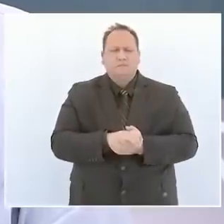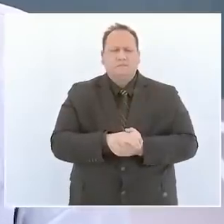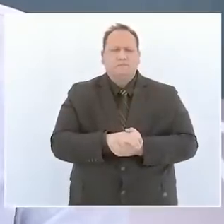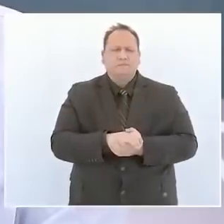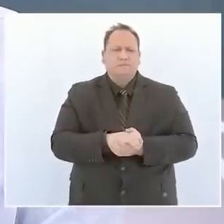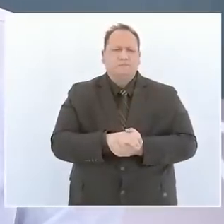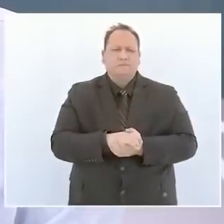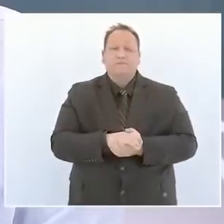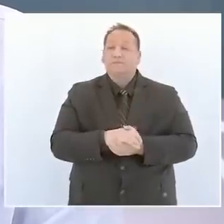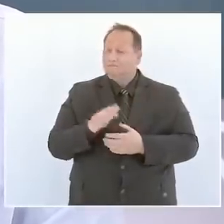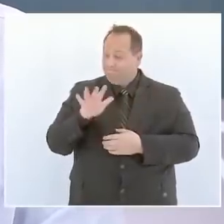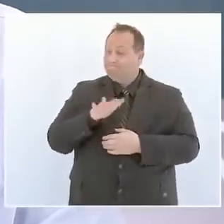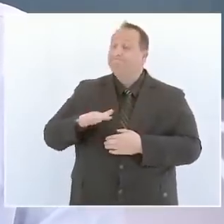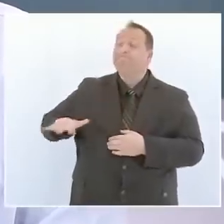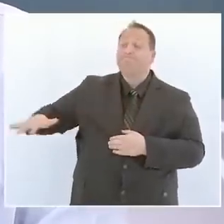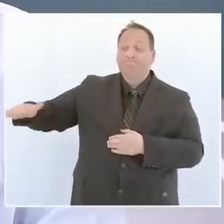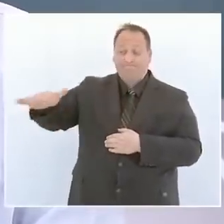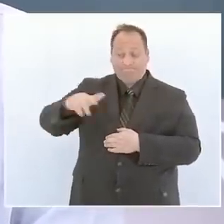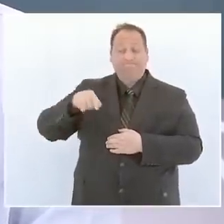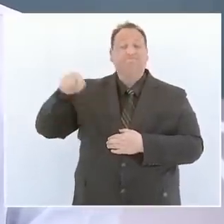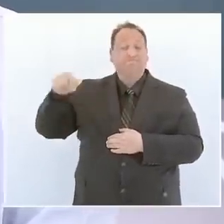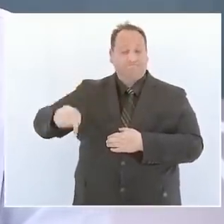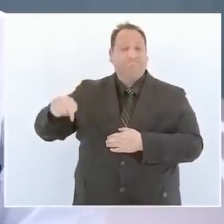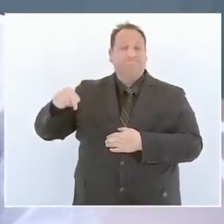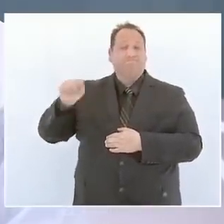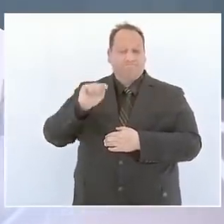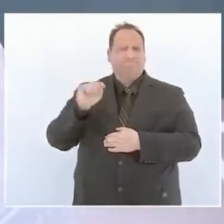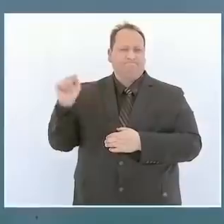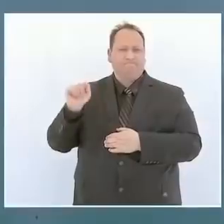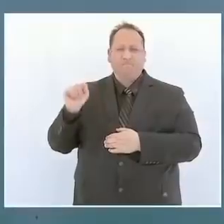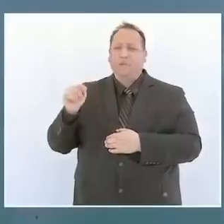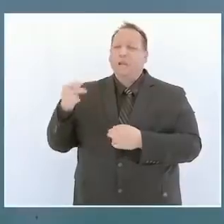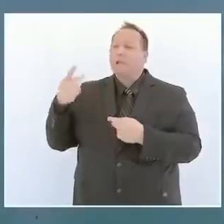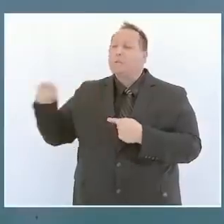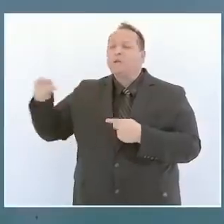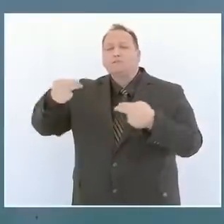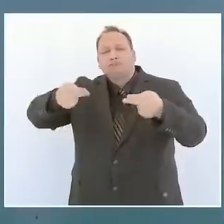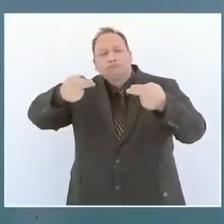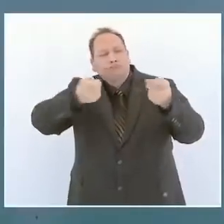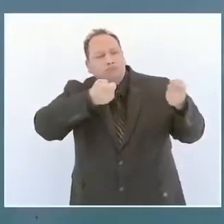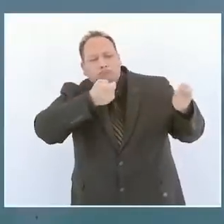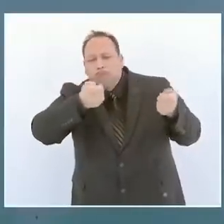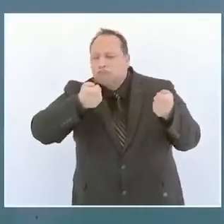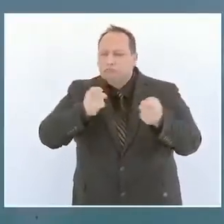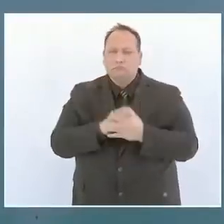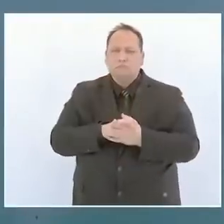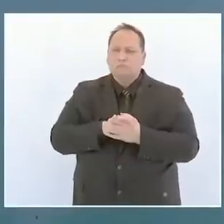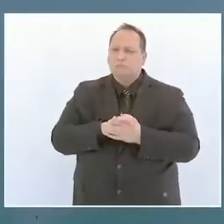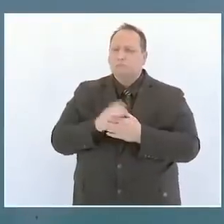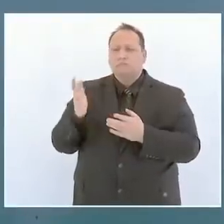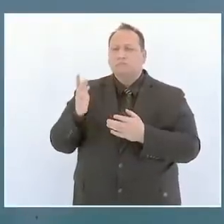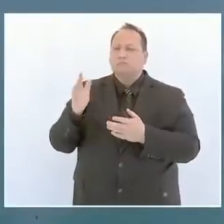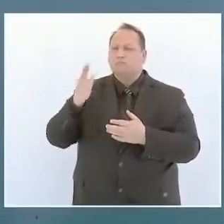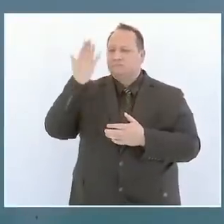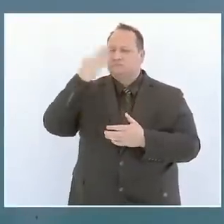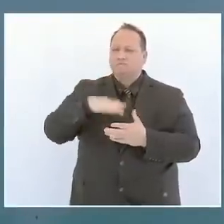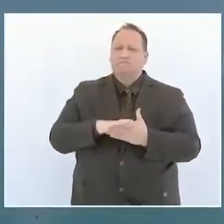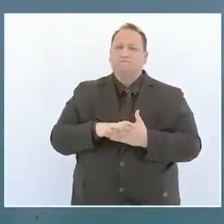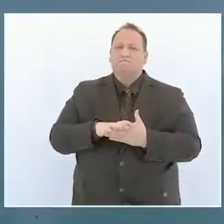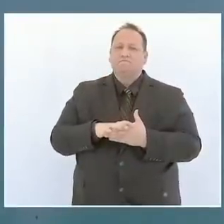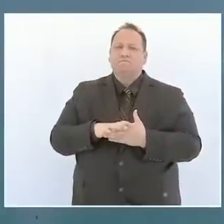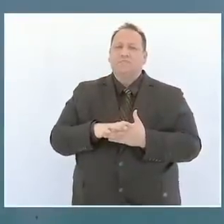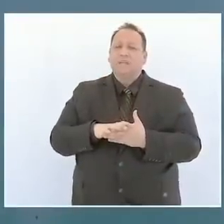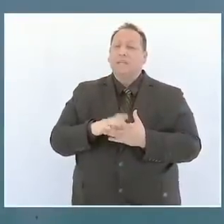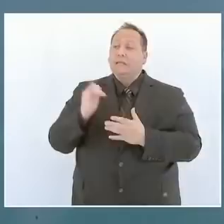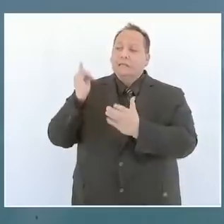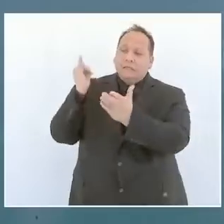porque aquí en Tecate los empresarios tienen descuentos